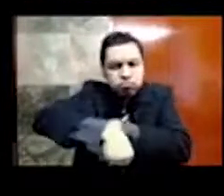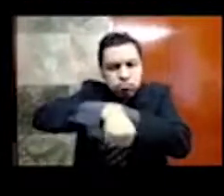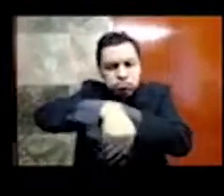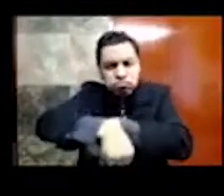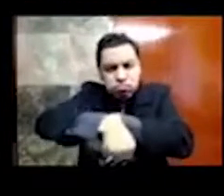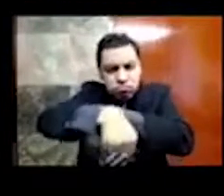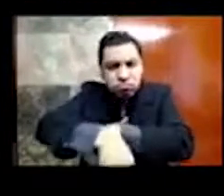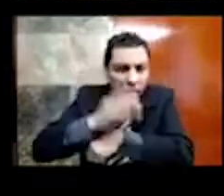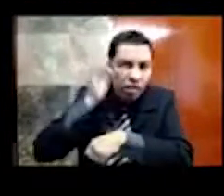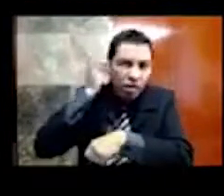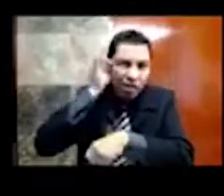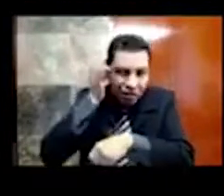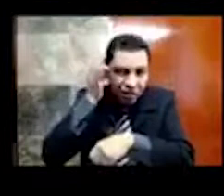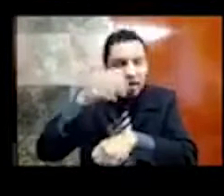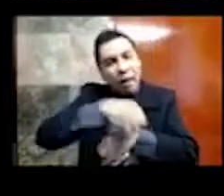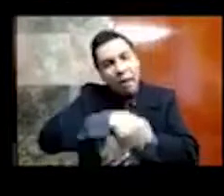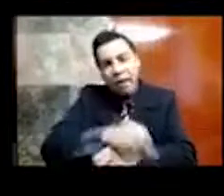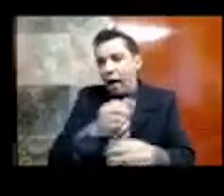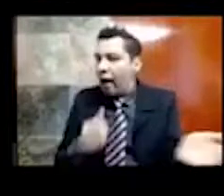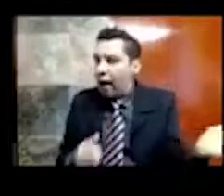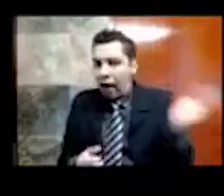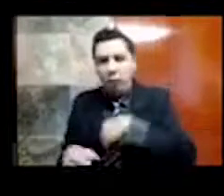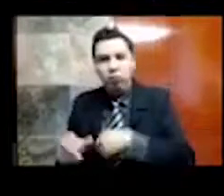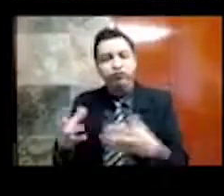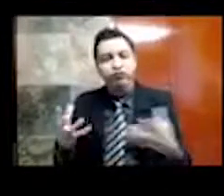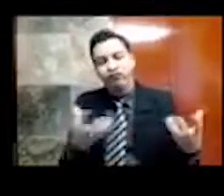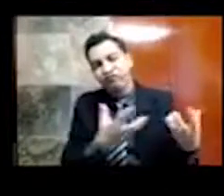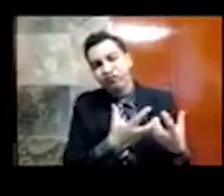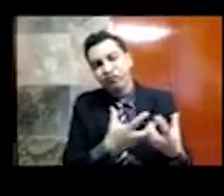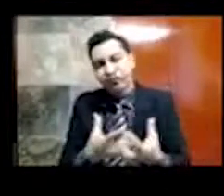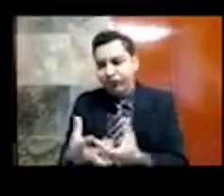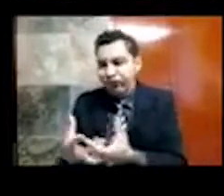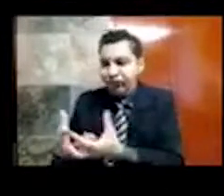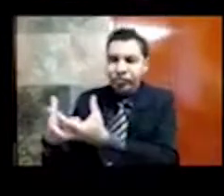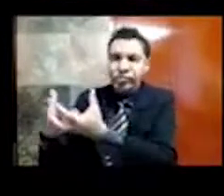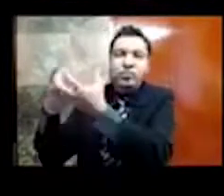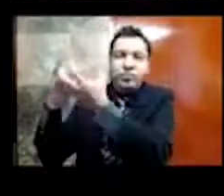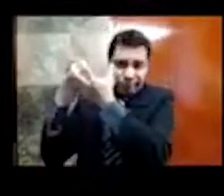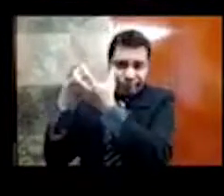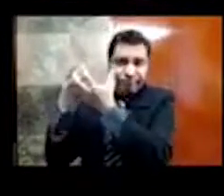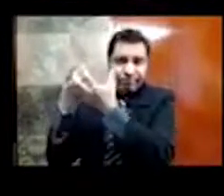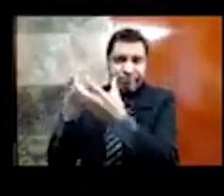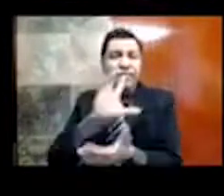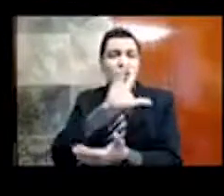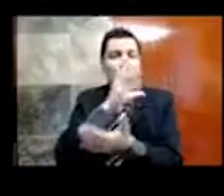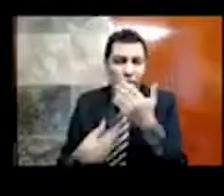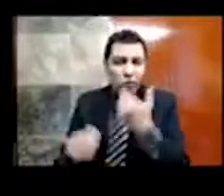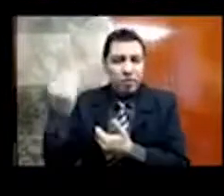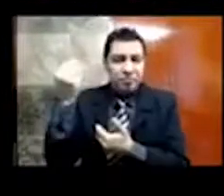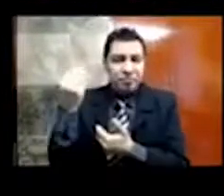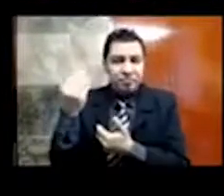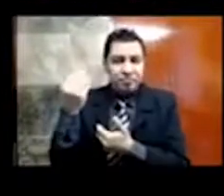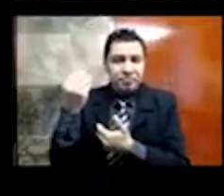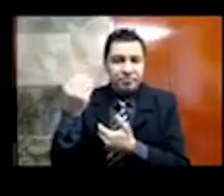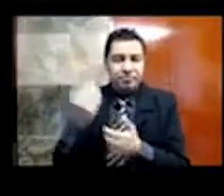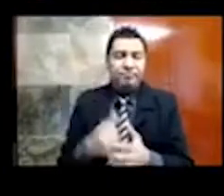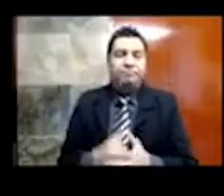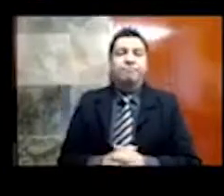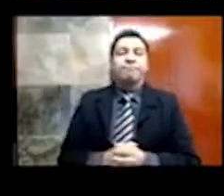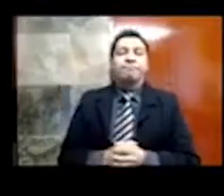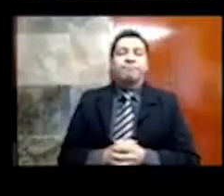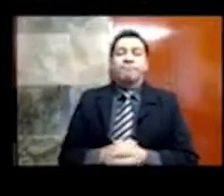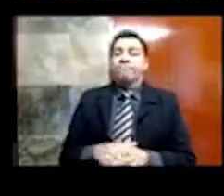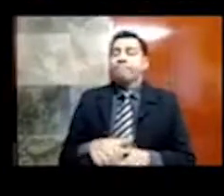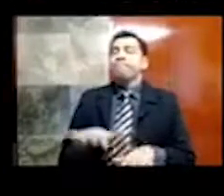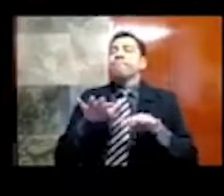representaba su poderío, ¿no? La cultura, todo lo que de alguna manera vestía y le daba magnificencia a